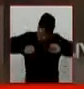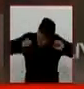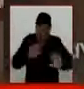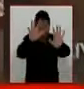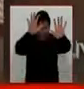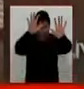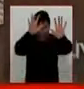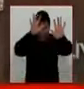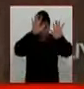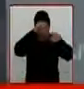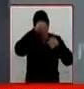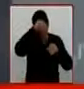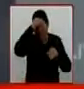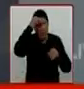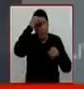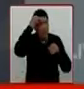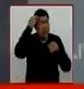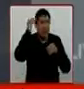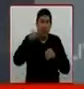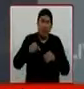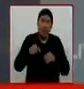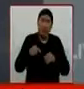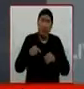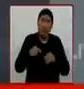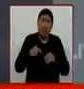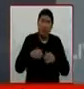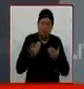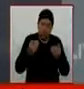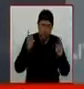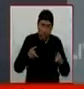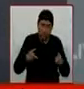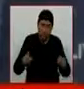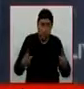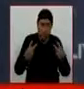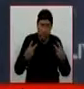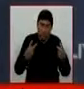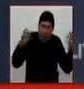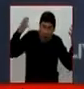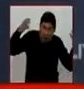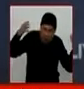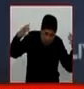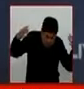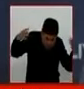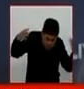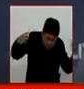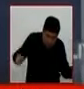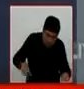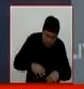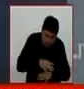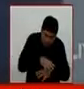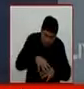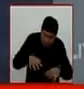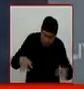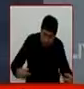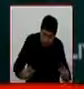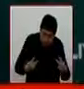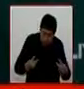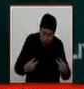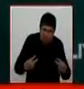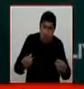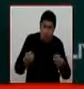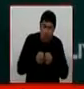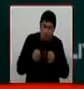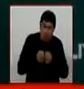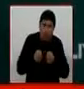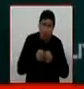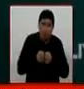¿no? Se ve que la lanza a ella y de ahí, como había gente, porque escuchaban los gritos de él de mucho rato, que se veía una pelea